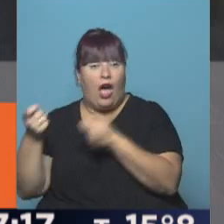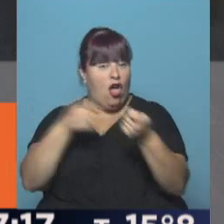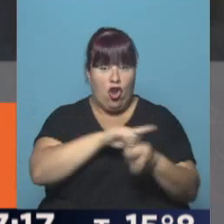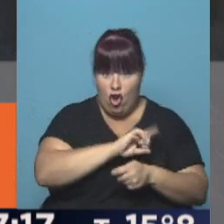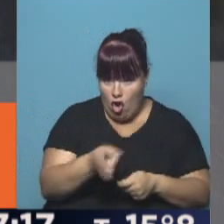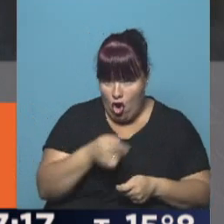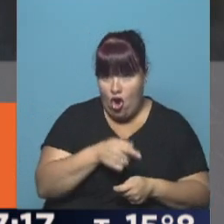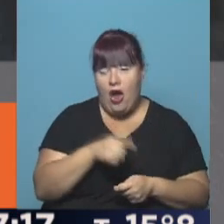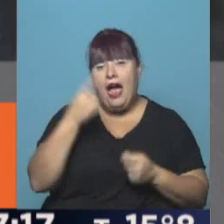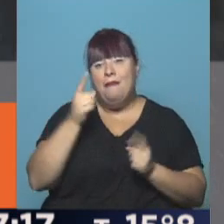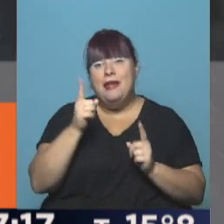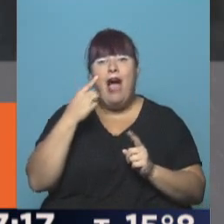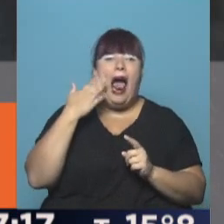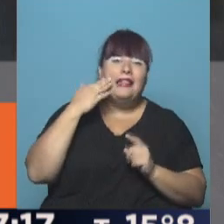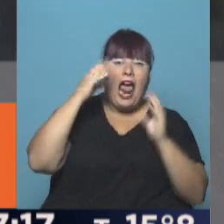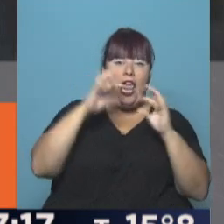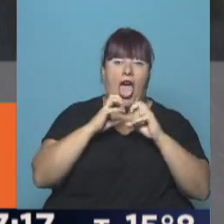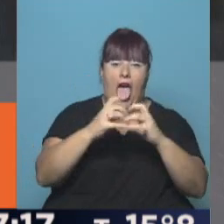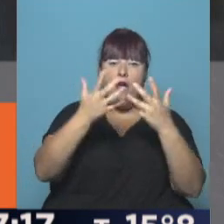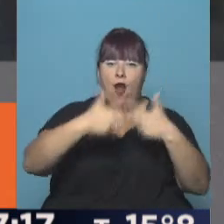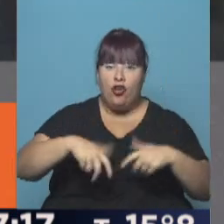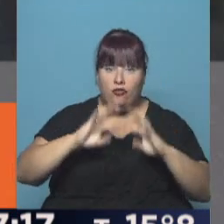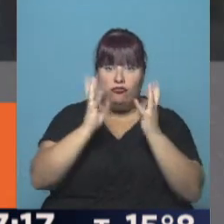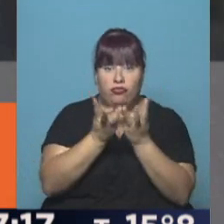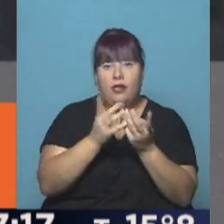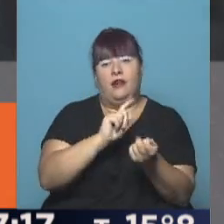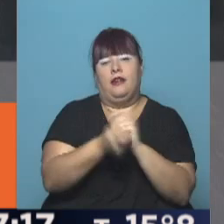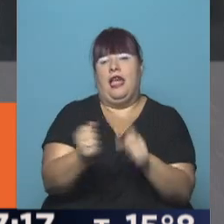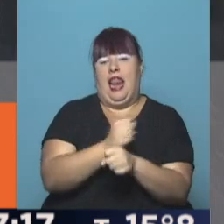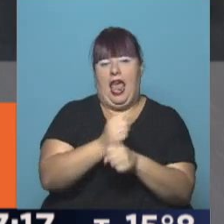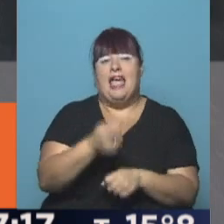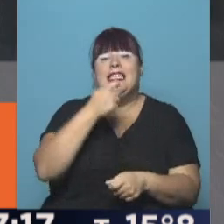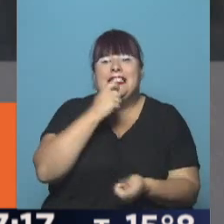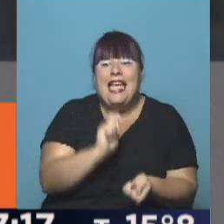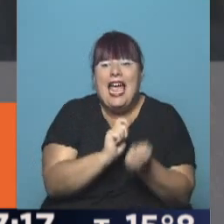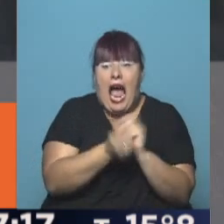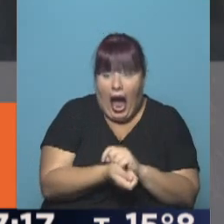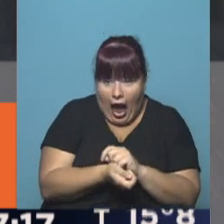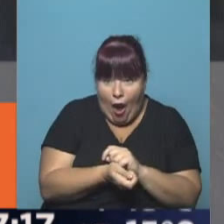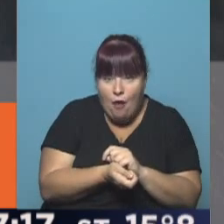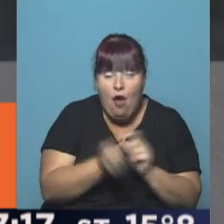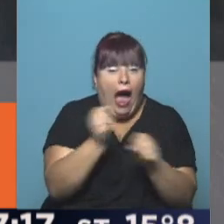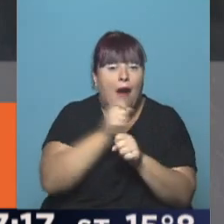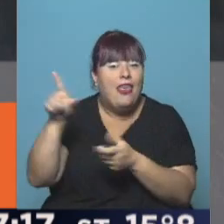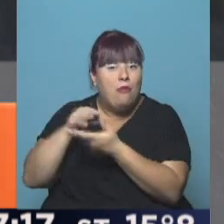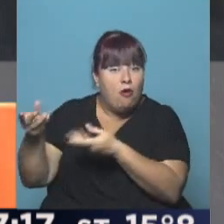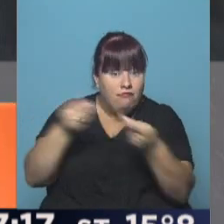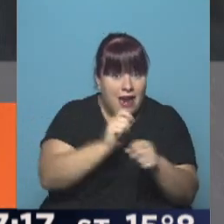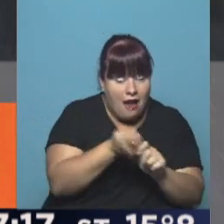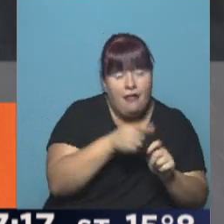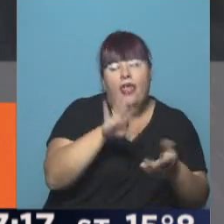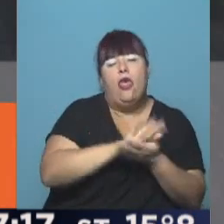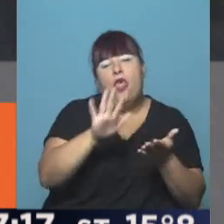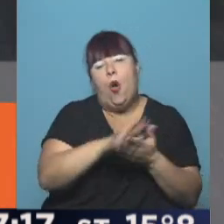esa tarde-noche cuando se discuta el proyecto en el recinto va a ser convertido en ley. Si se modifica lo que se aprobó en diputados, el